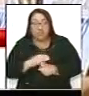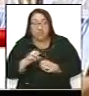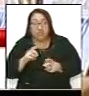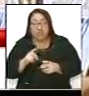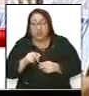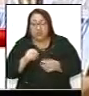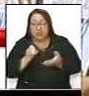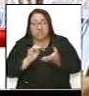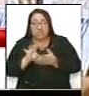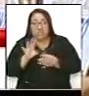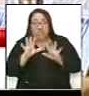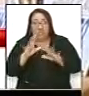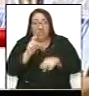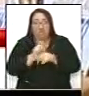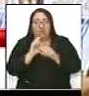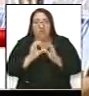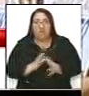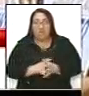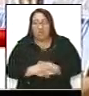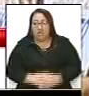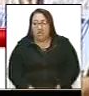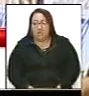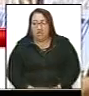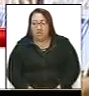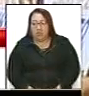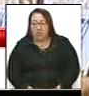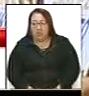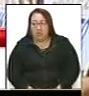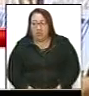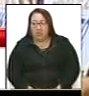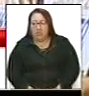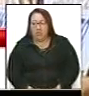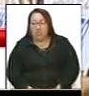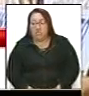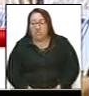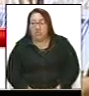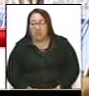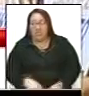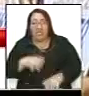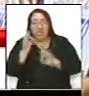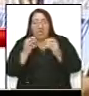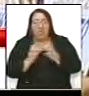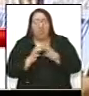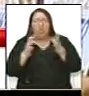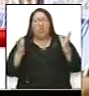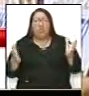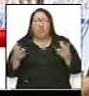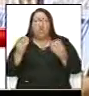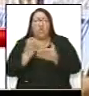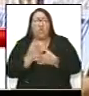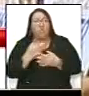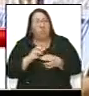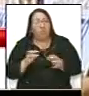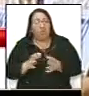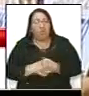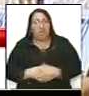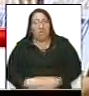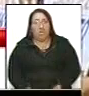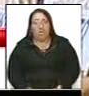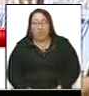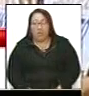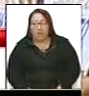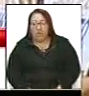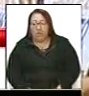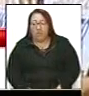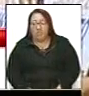sido expulsados 10 alumnos. Y la estadística es muy alta para un colegio público porque en